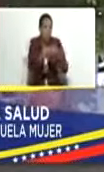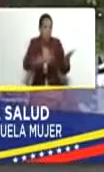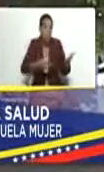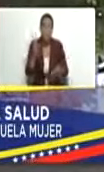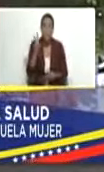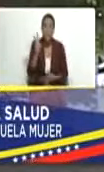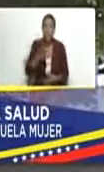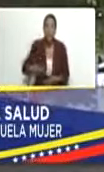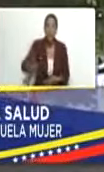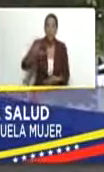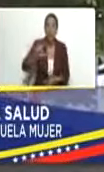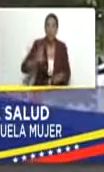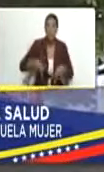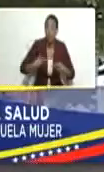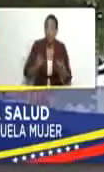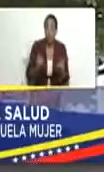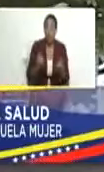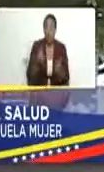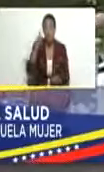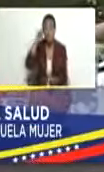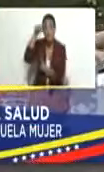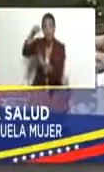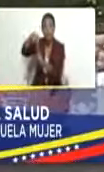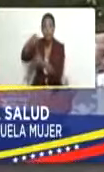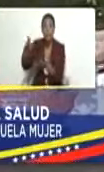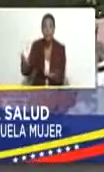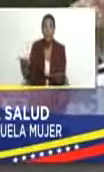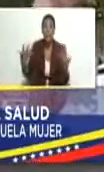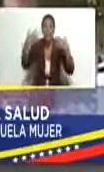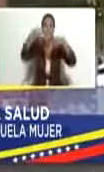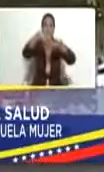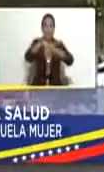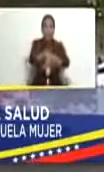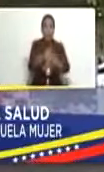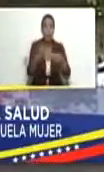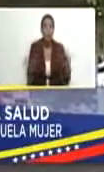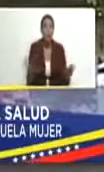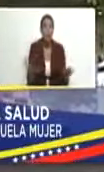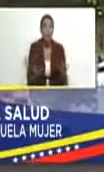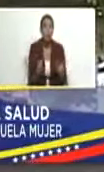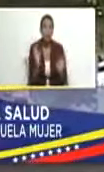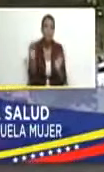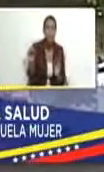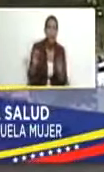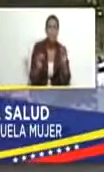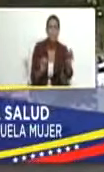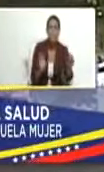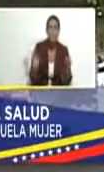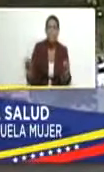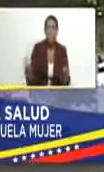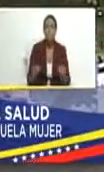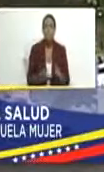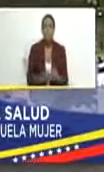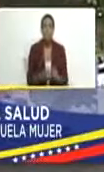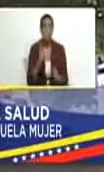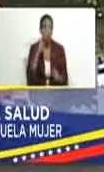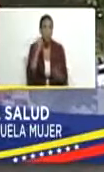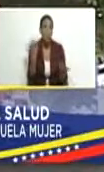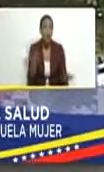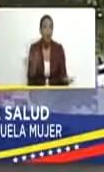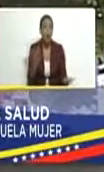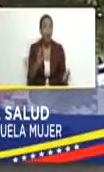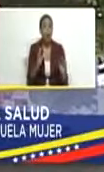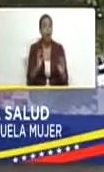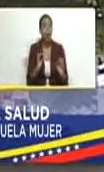Venezuela Mujer es construir lo nuevo para la mujer, integrar todo lo bueno que hemos hecho y llevarlo a un